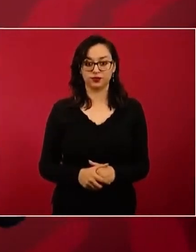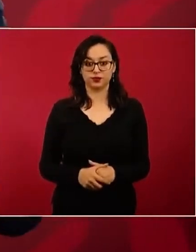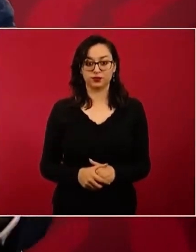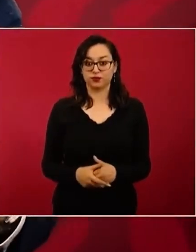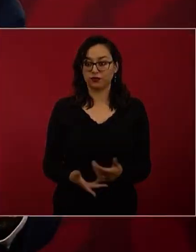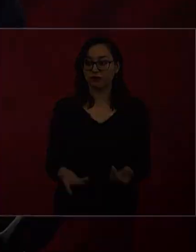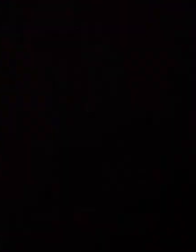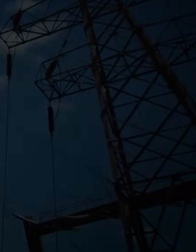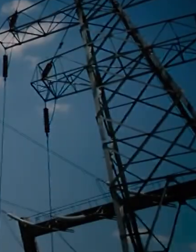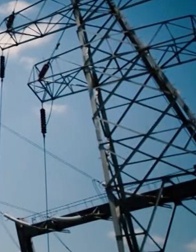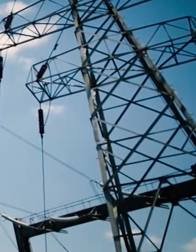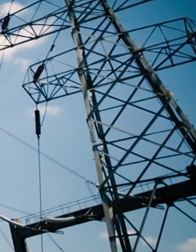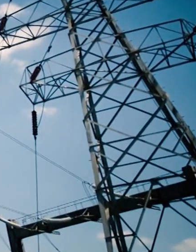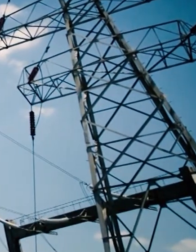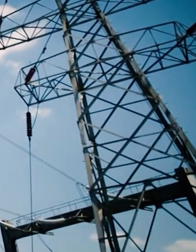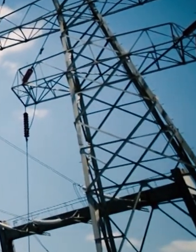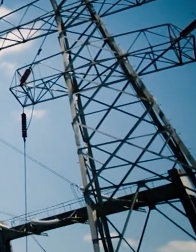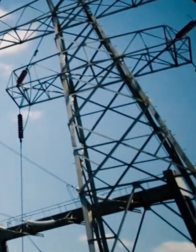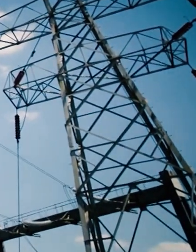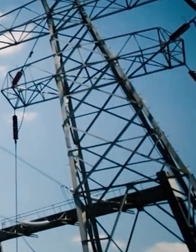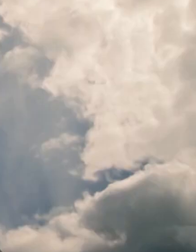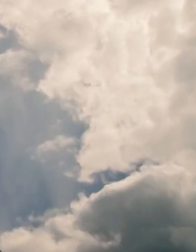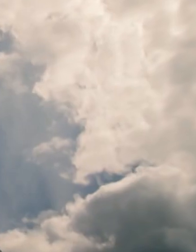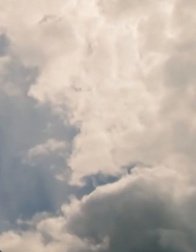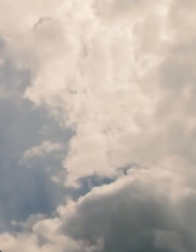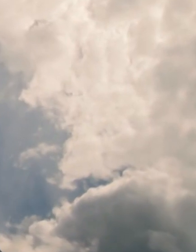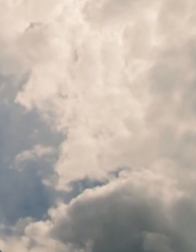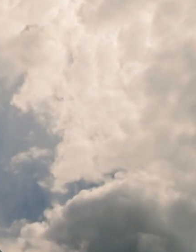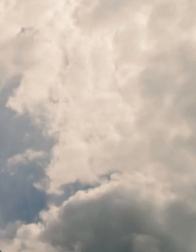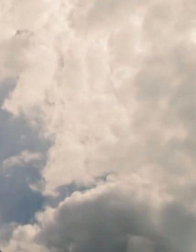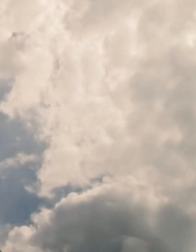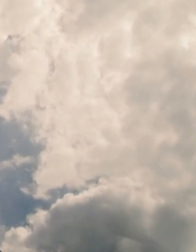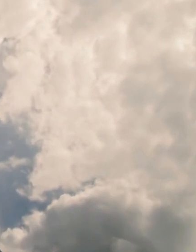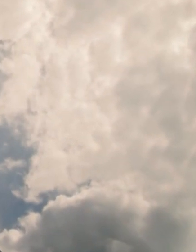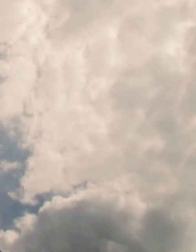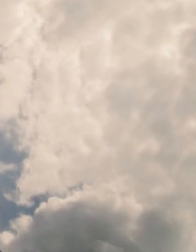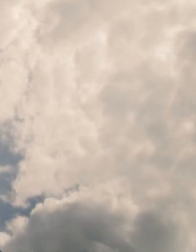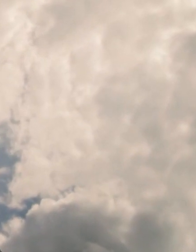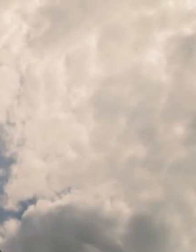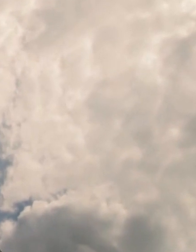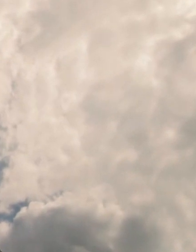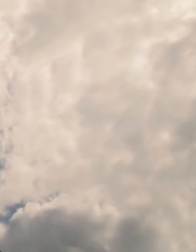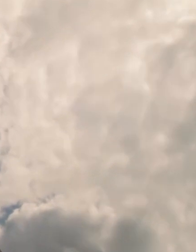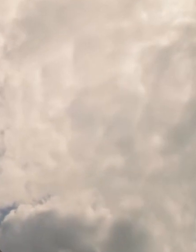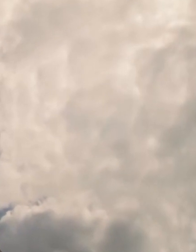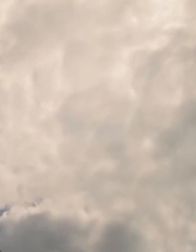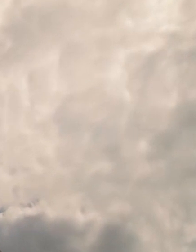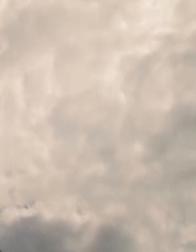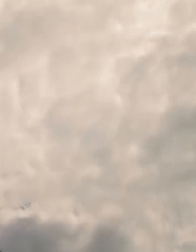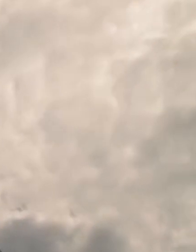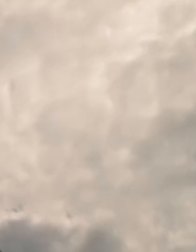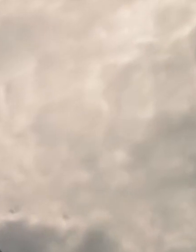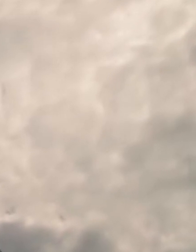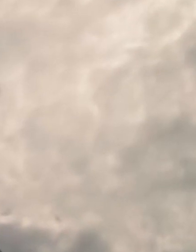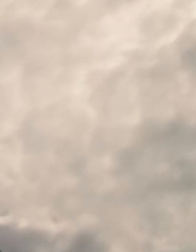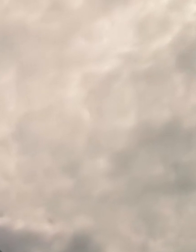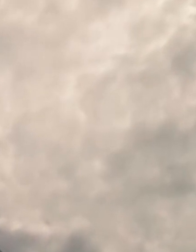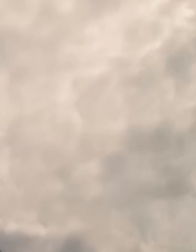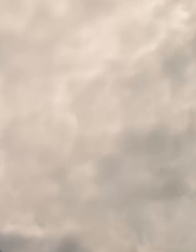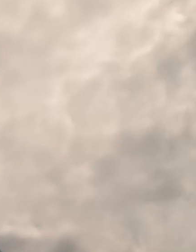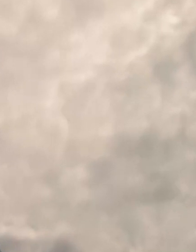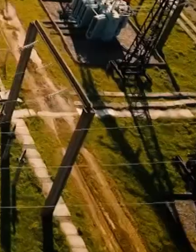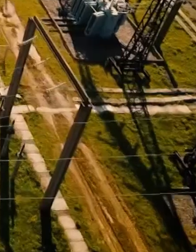recibiendo subsidio. El mandatario adelantó que explicaría la necesidad de reestructurar el despacho de energía para aprovechar